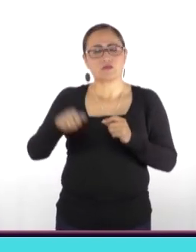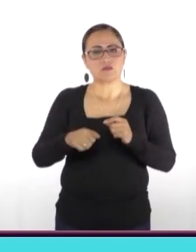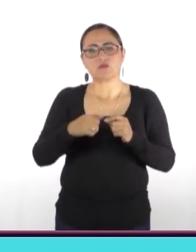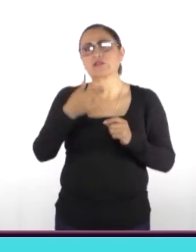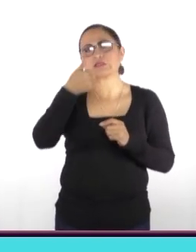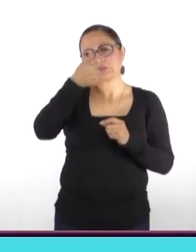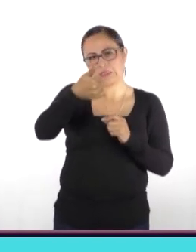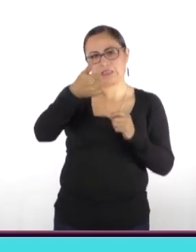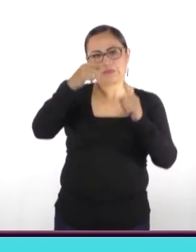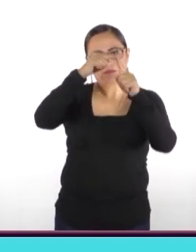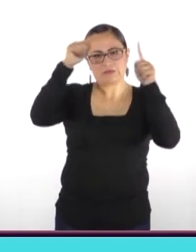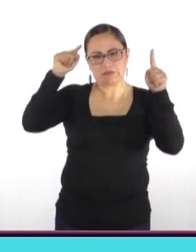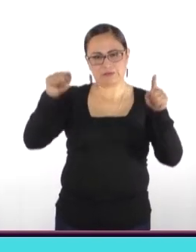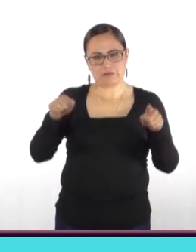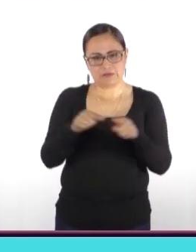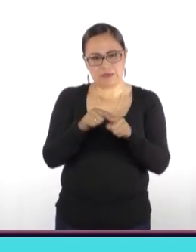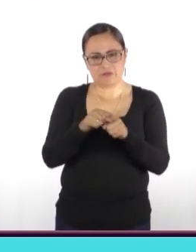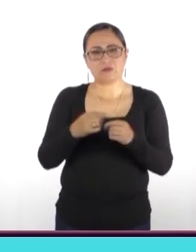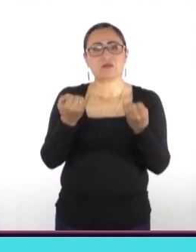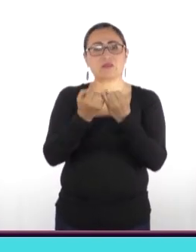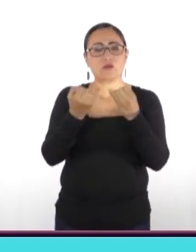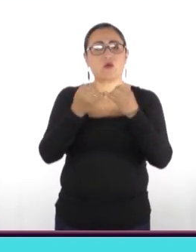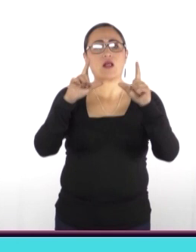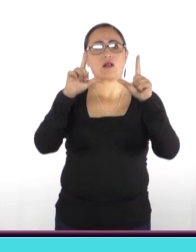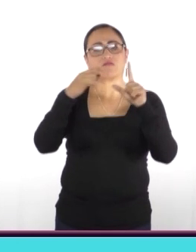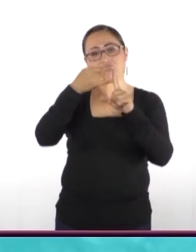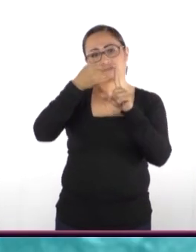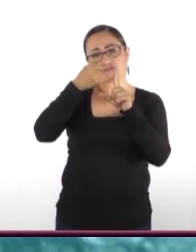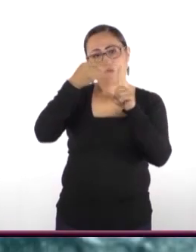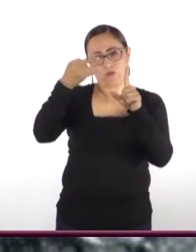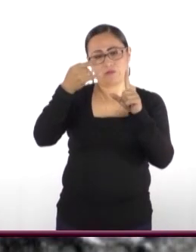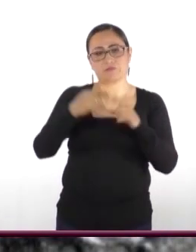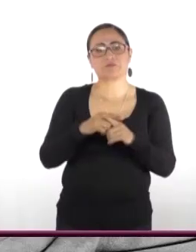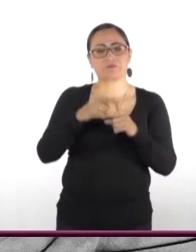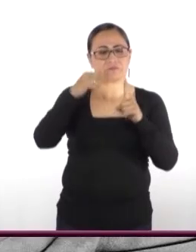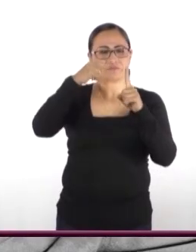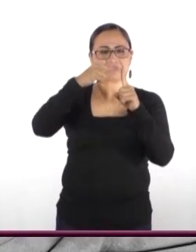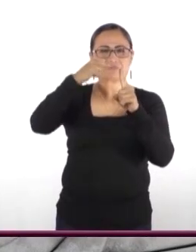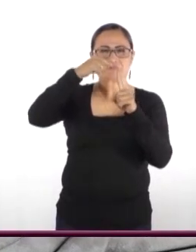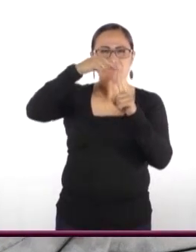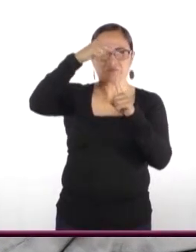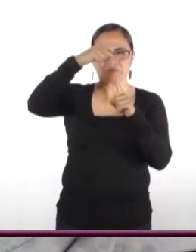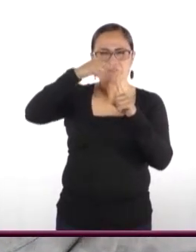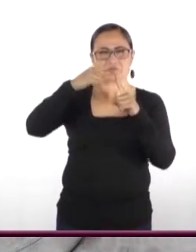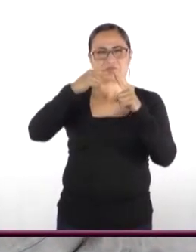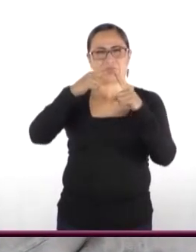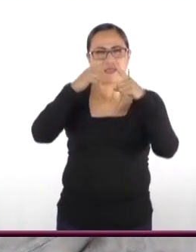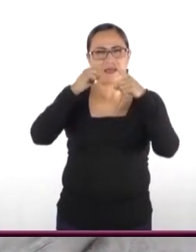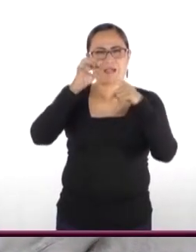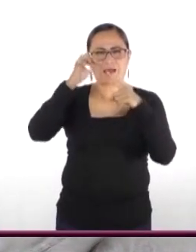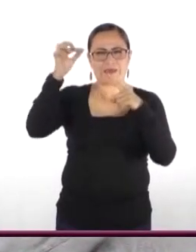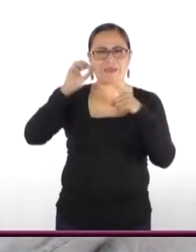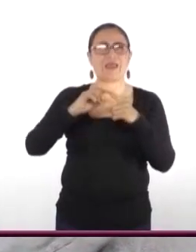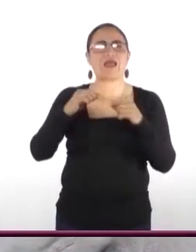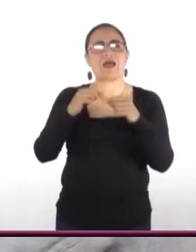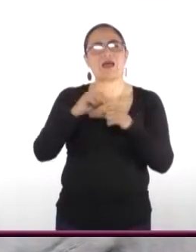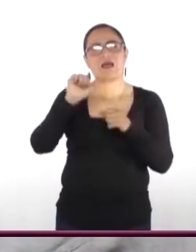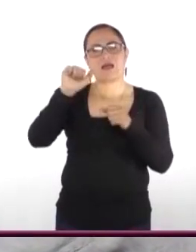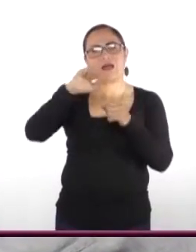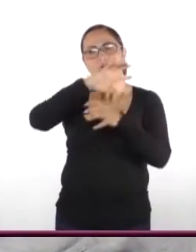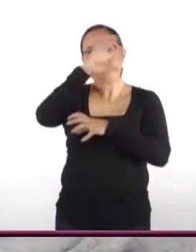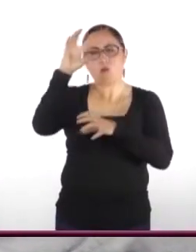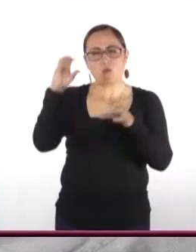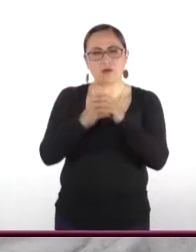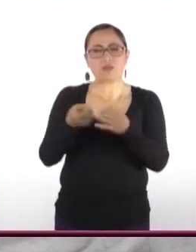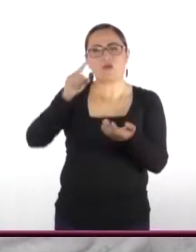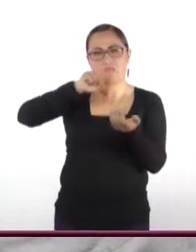equilátero, otra con el hexágono regular y finalmente una con el cuadrado. En cada vértice confluyen ángulos iguales